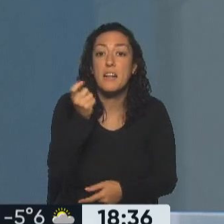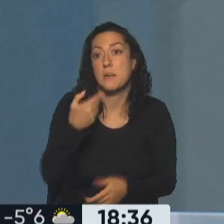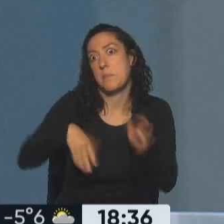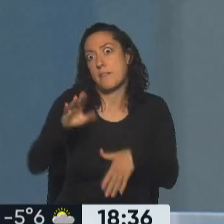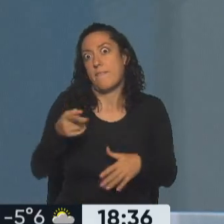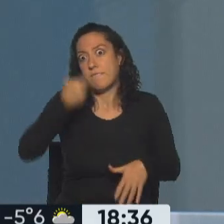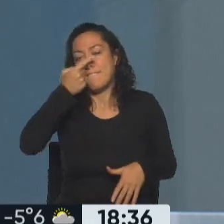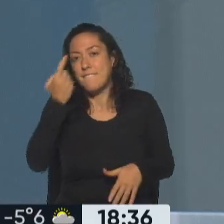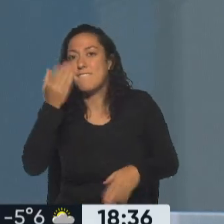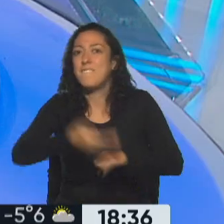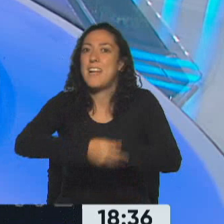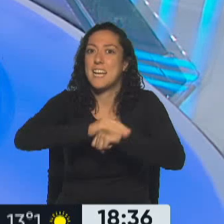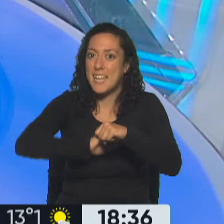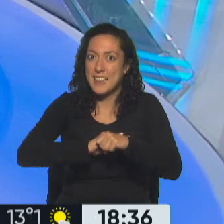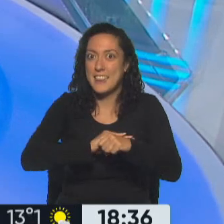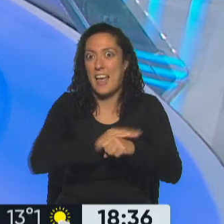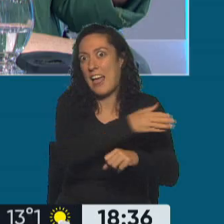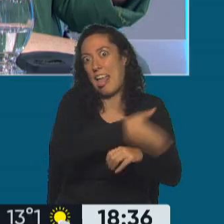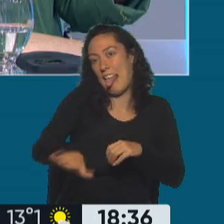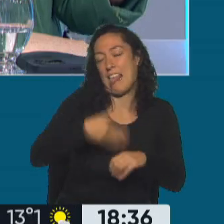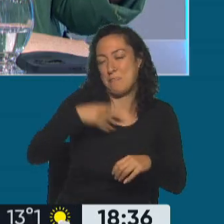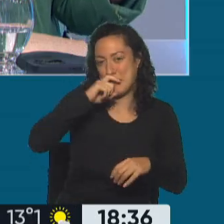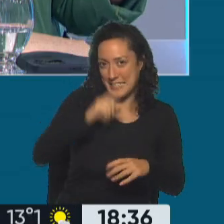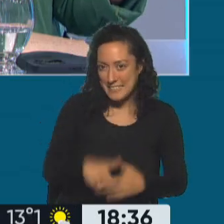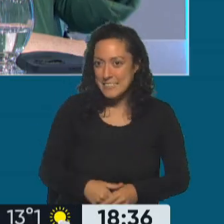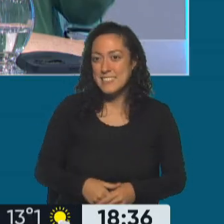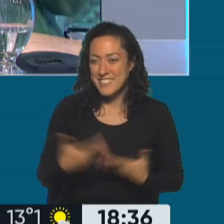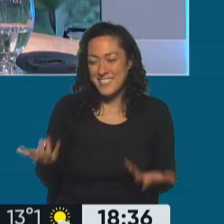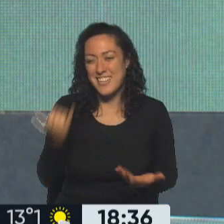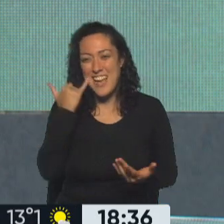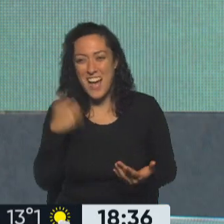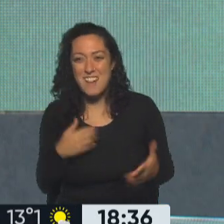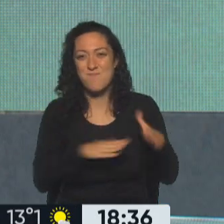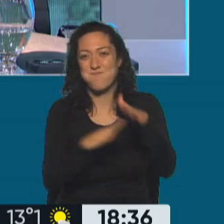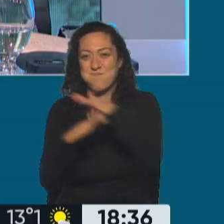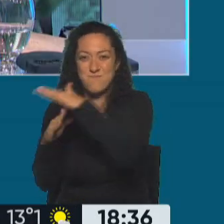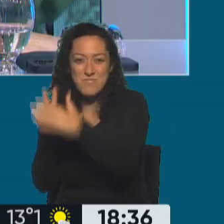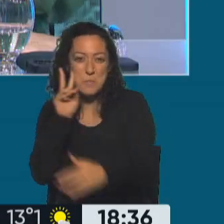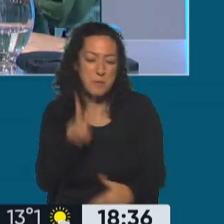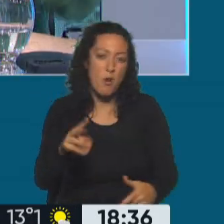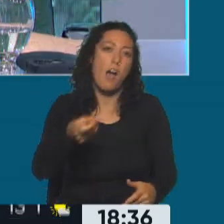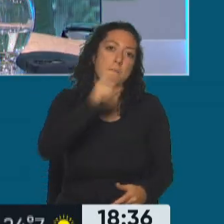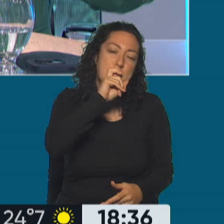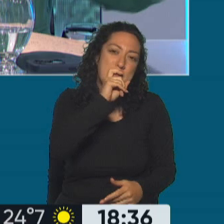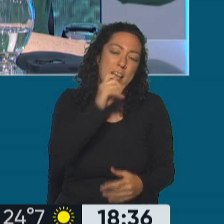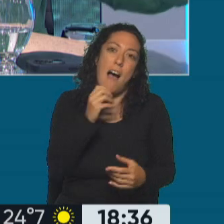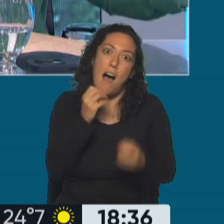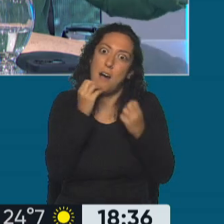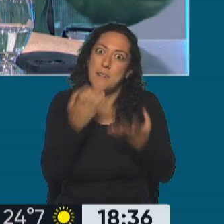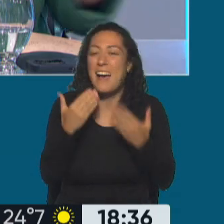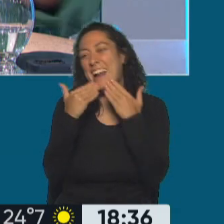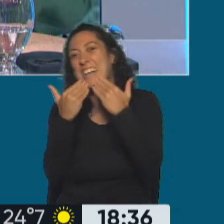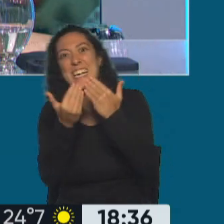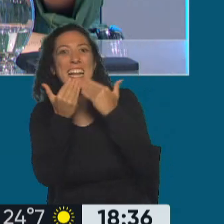aparte vimos a todos los actores a los que el corrimiento beneficia nada decir gracias